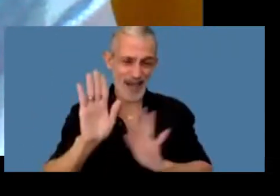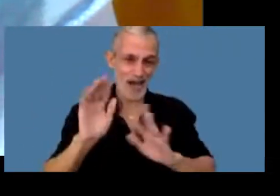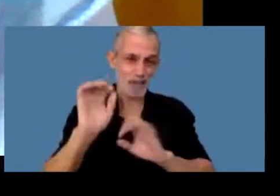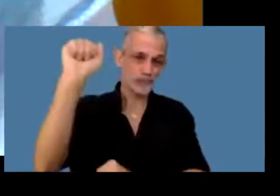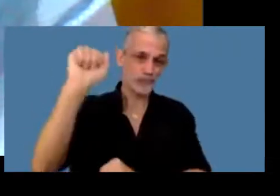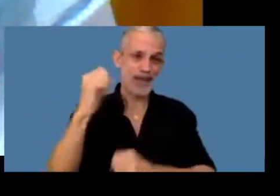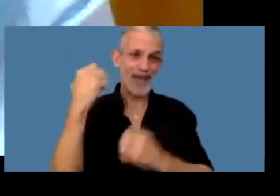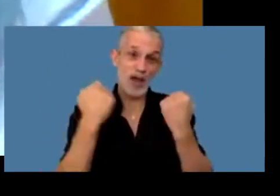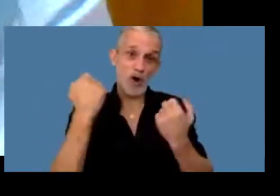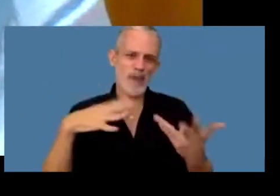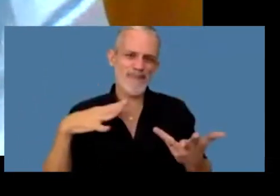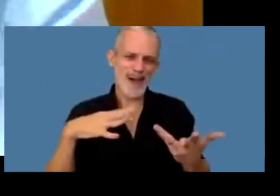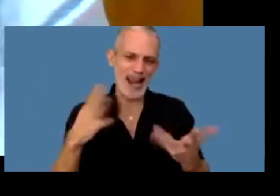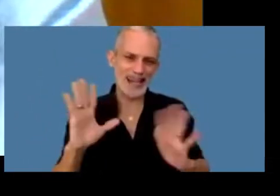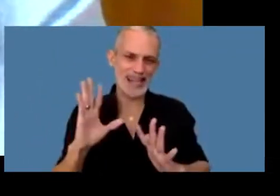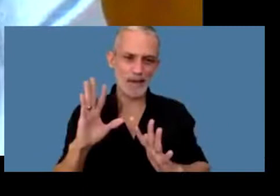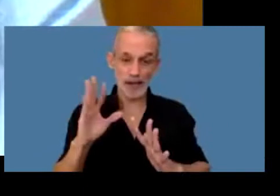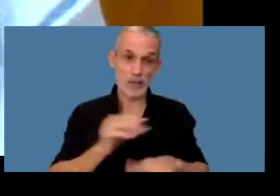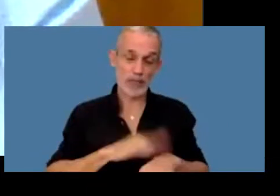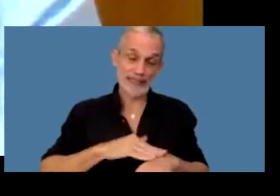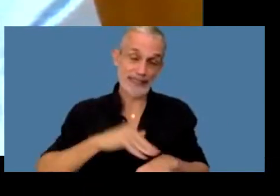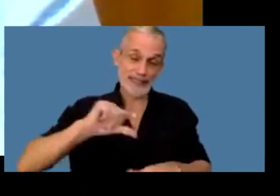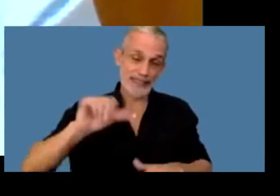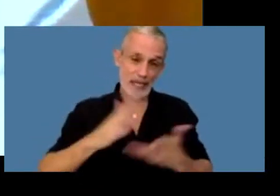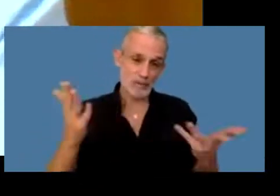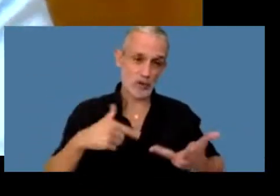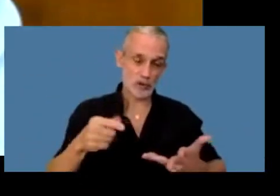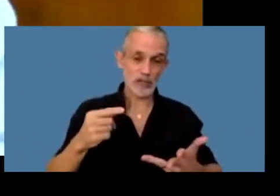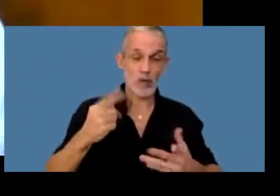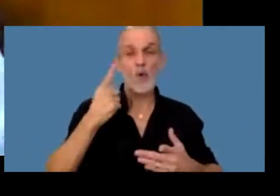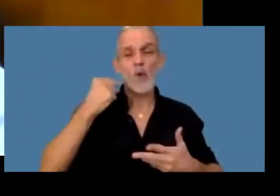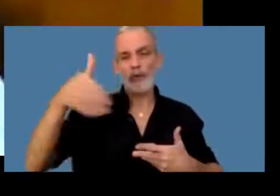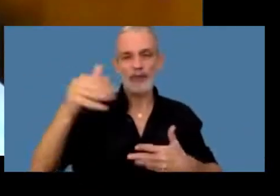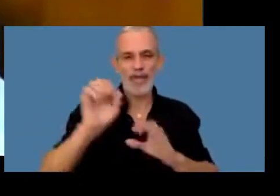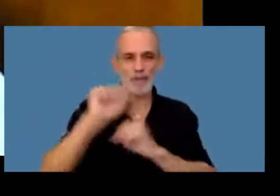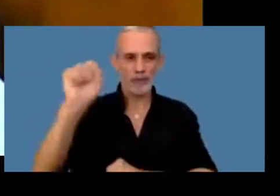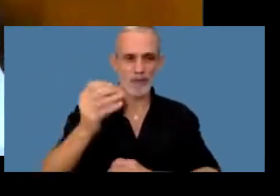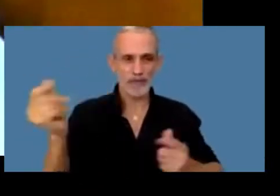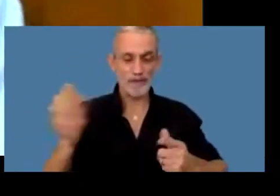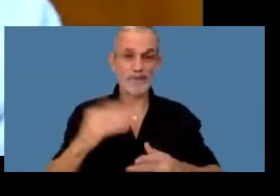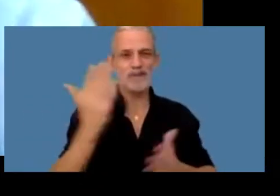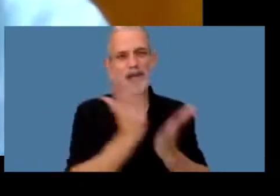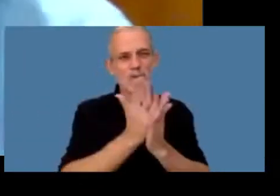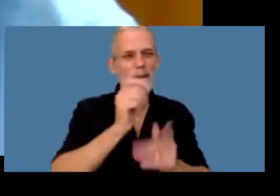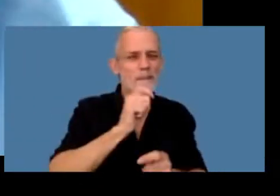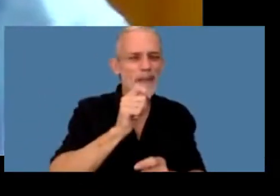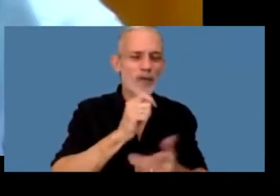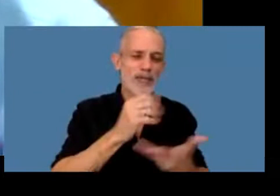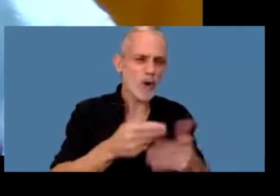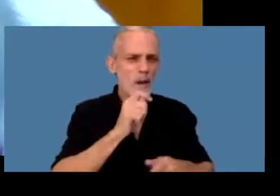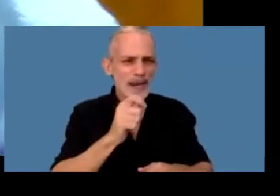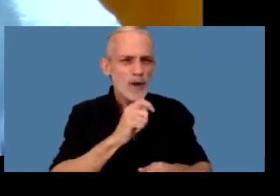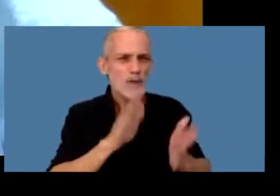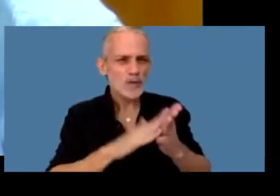me queda un poco, pero bueno, no tengo tiempo ahora, pero algún día creo que la voy a terminar. Y cuando estudié periodismo, hice periodismo económico, que fue mucho